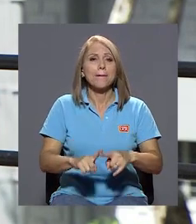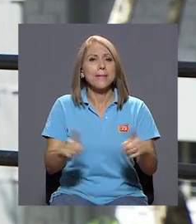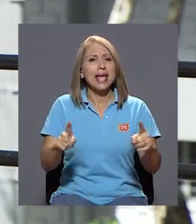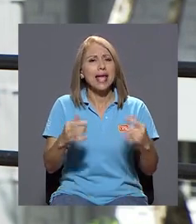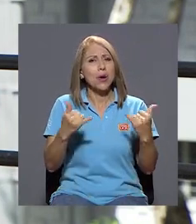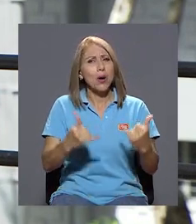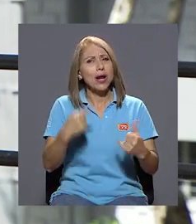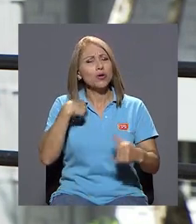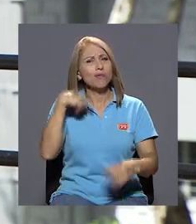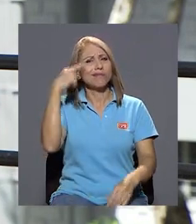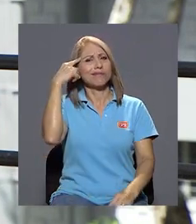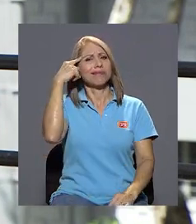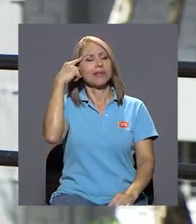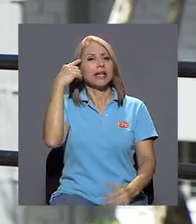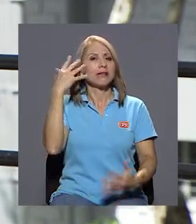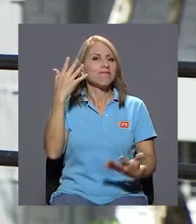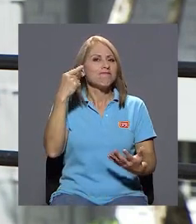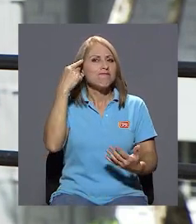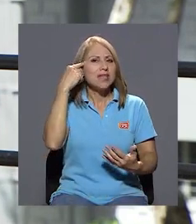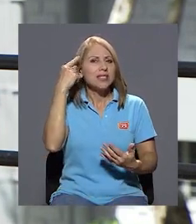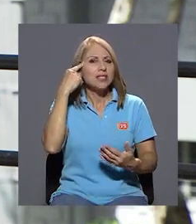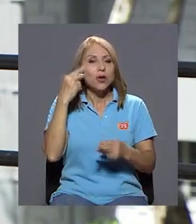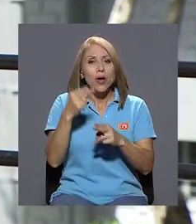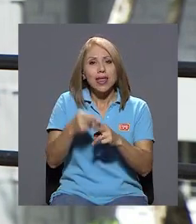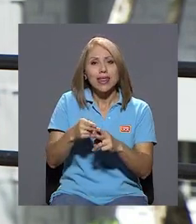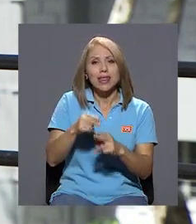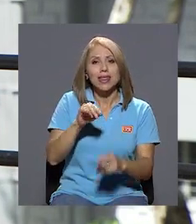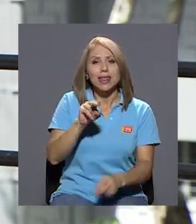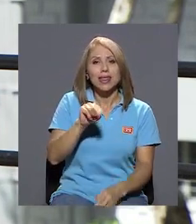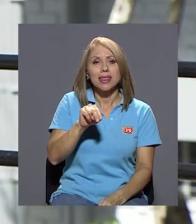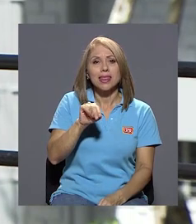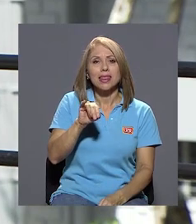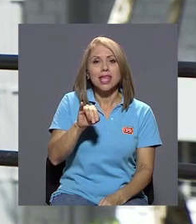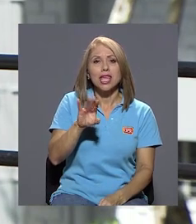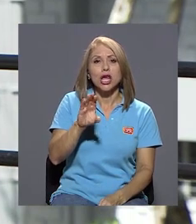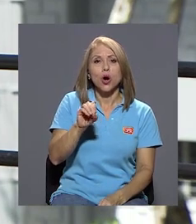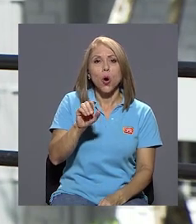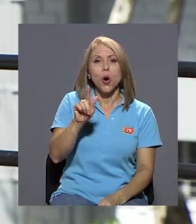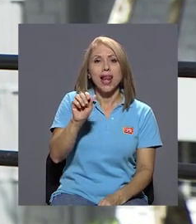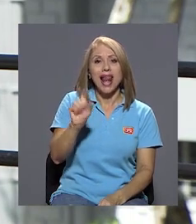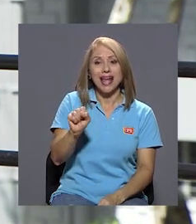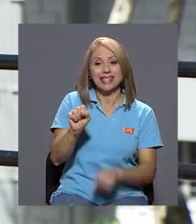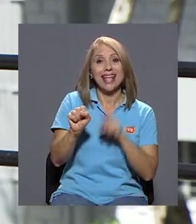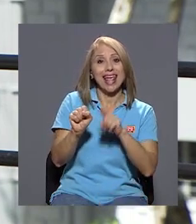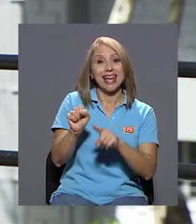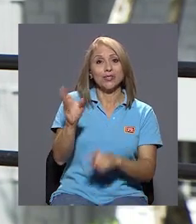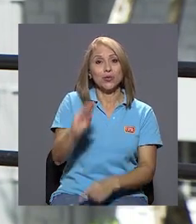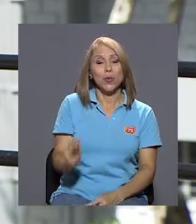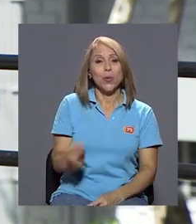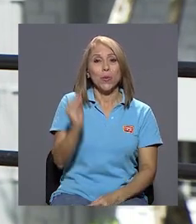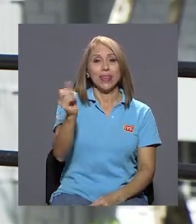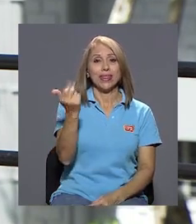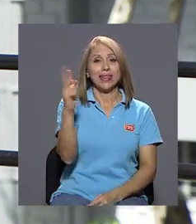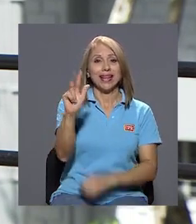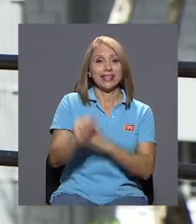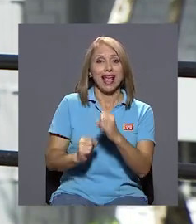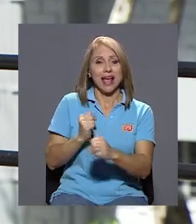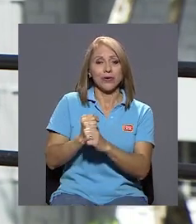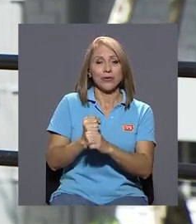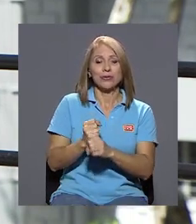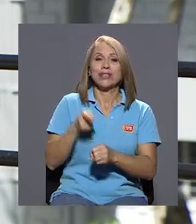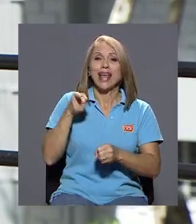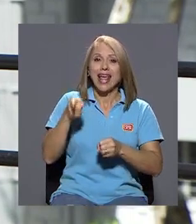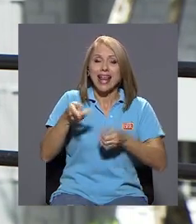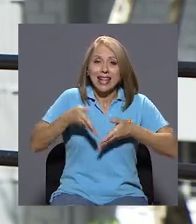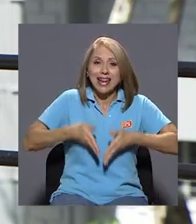así que se me venga en este momento a la mente, puedo pensar en Nicolás. Nicolás es un chico de 13 años